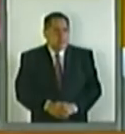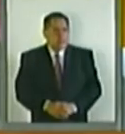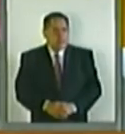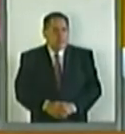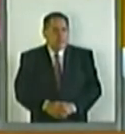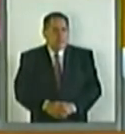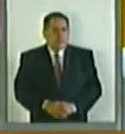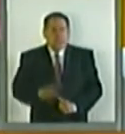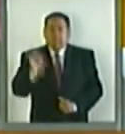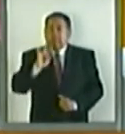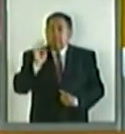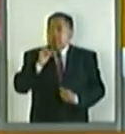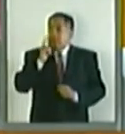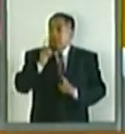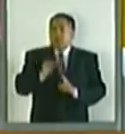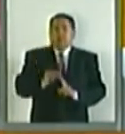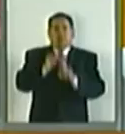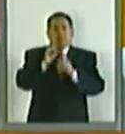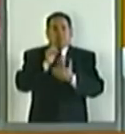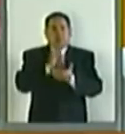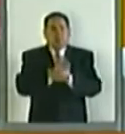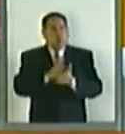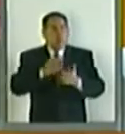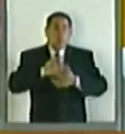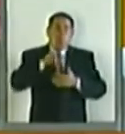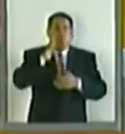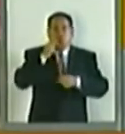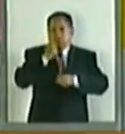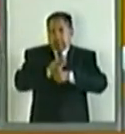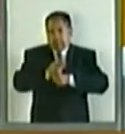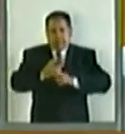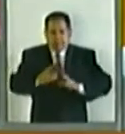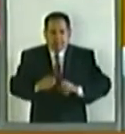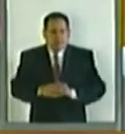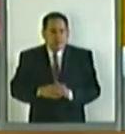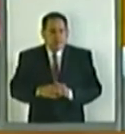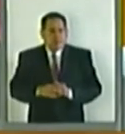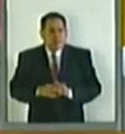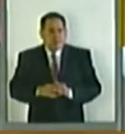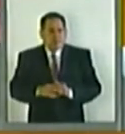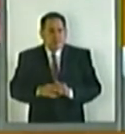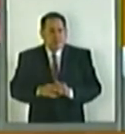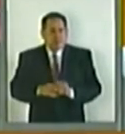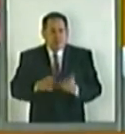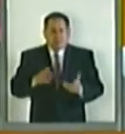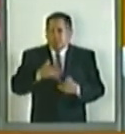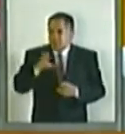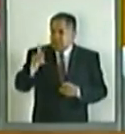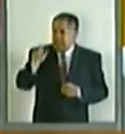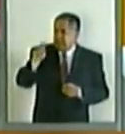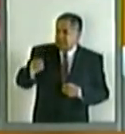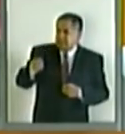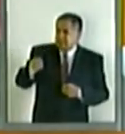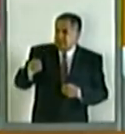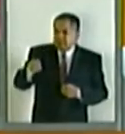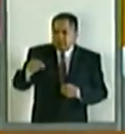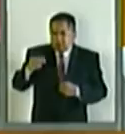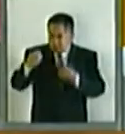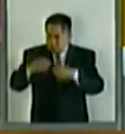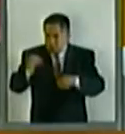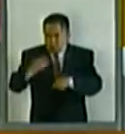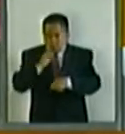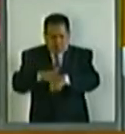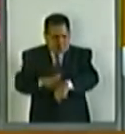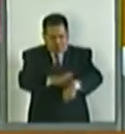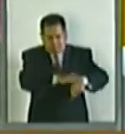Si fuera un tema exclusivamente de voluntad, ¿por qué Acción Nacional perdió la oportunidad de llevar a este